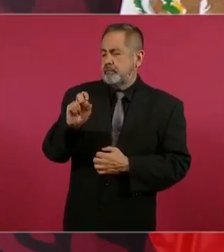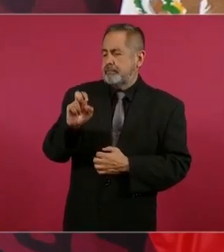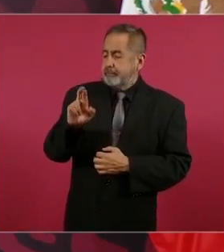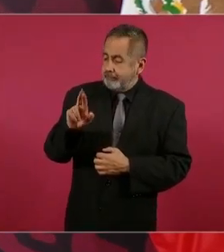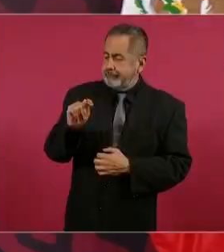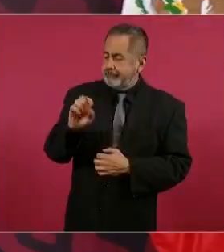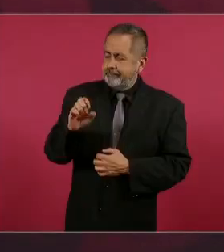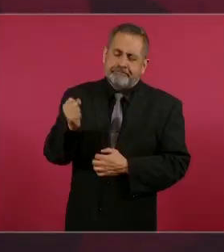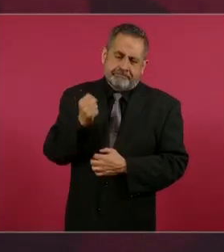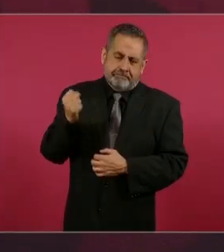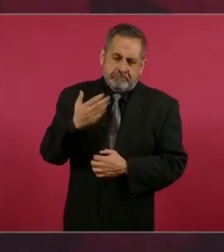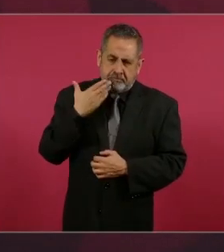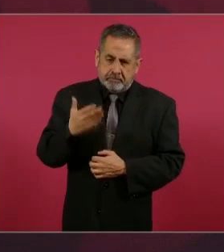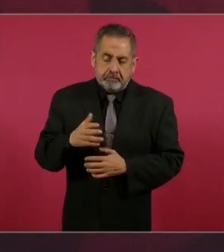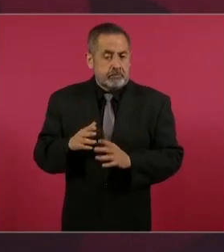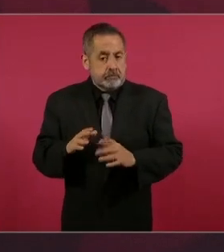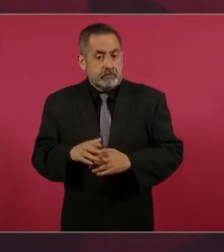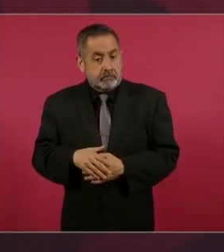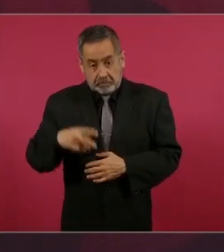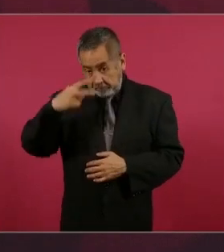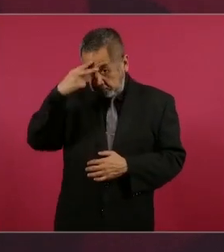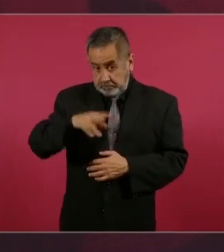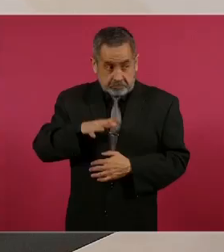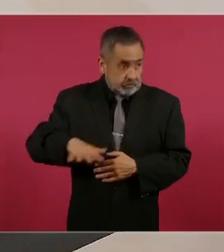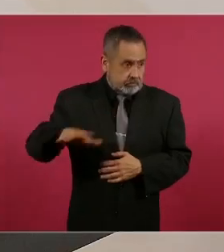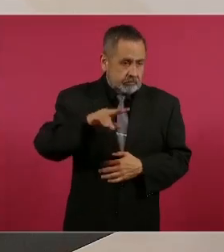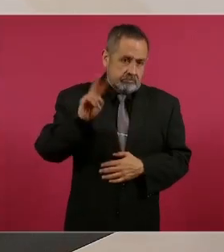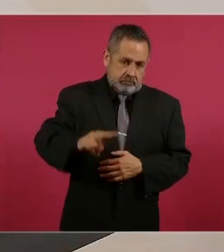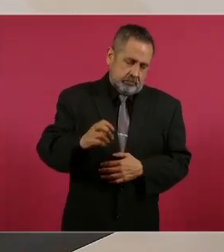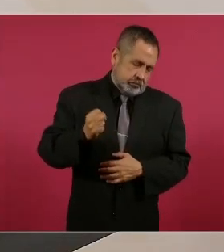suerte. Pues los mexicanos tenemos suerte.